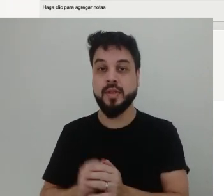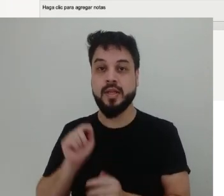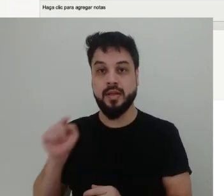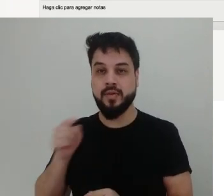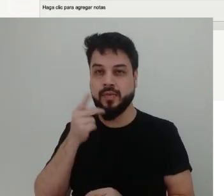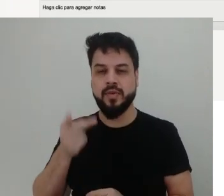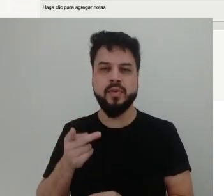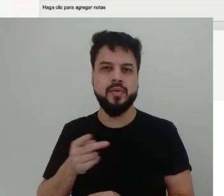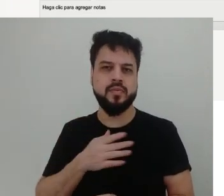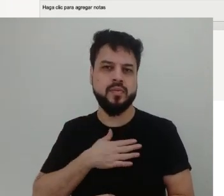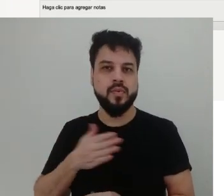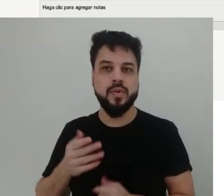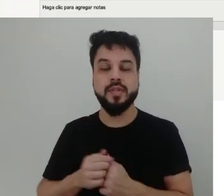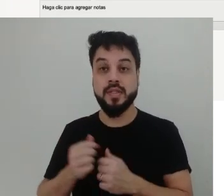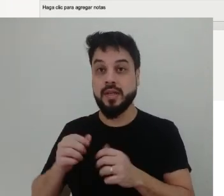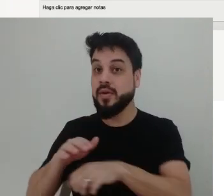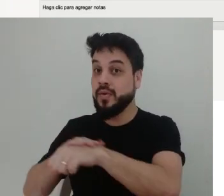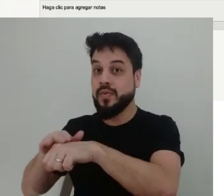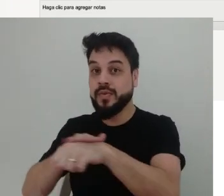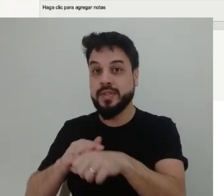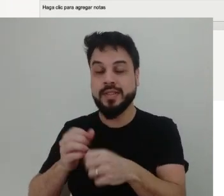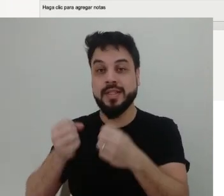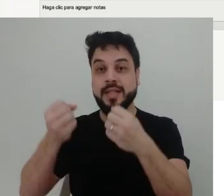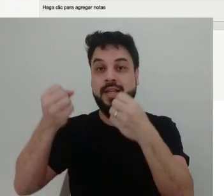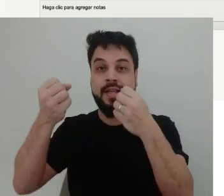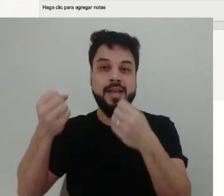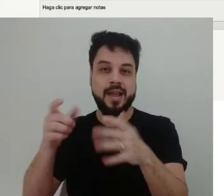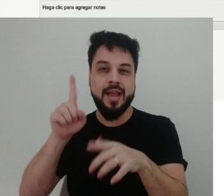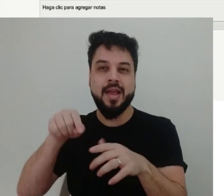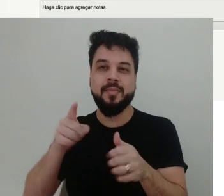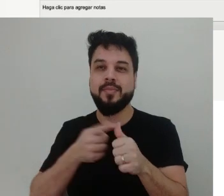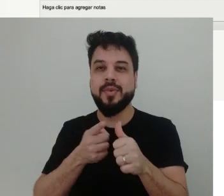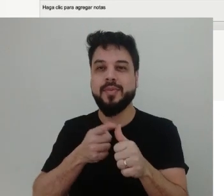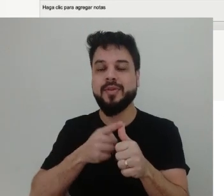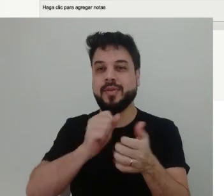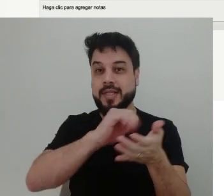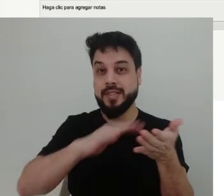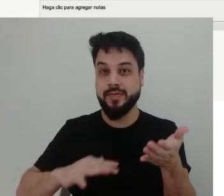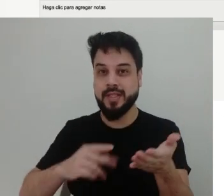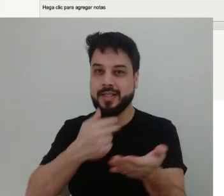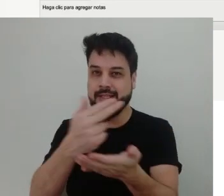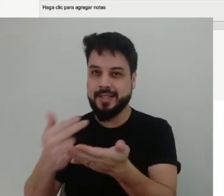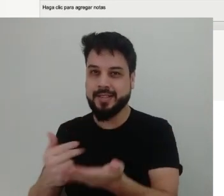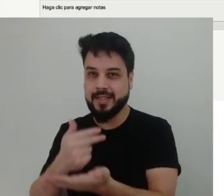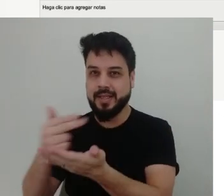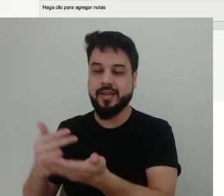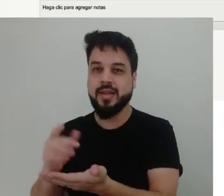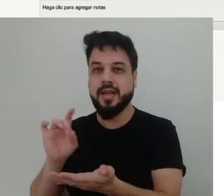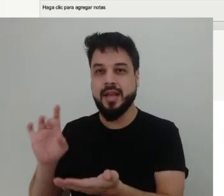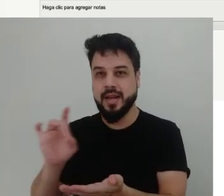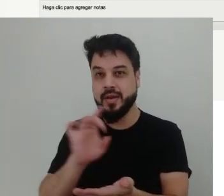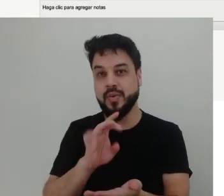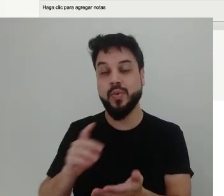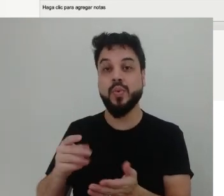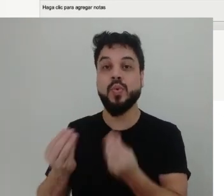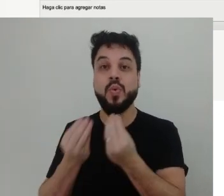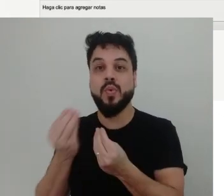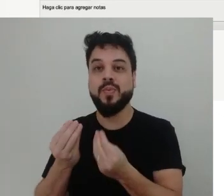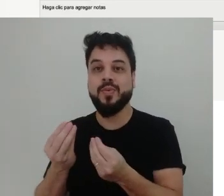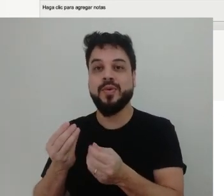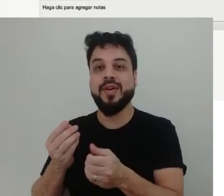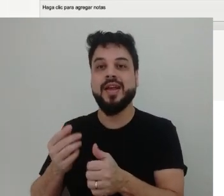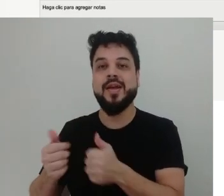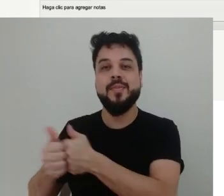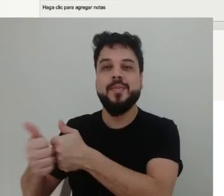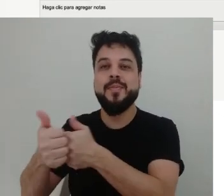ahí le pregunto, ¿y qué te parece? Mal, porque la vida le parece a ella más divertida con árboles. Yo le pregunto, ¿por qué? Y ella